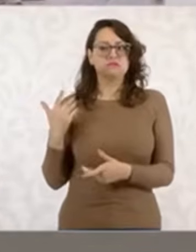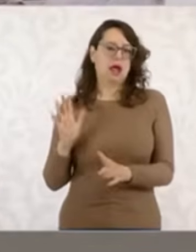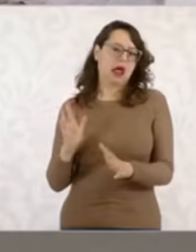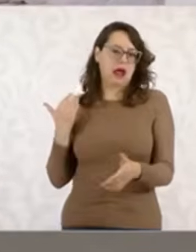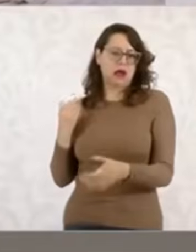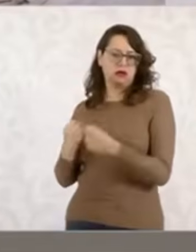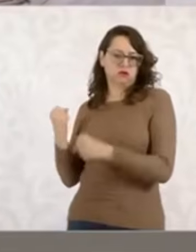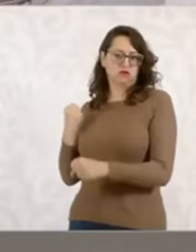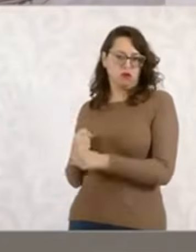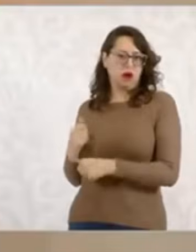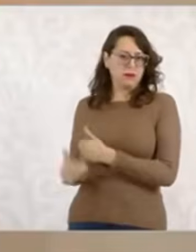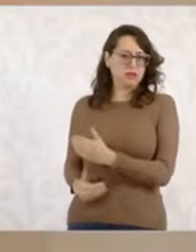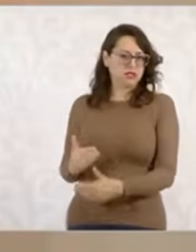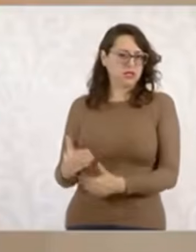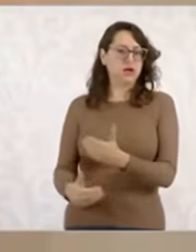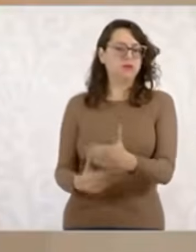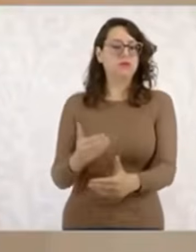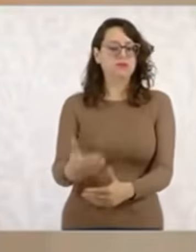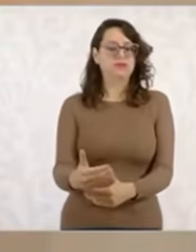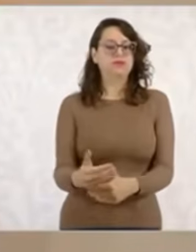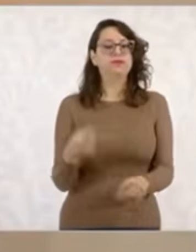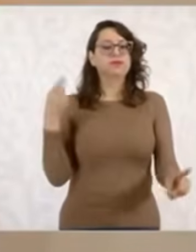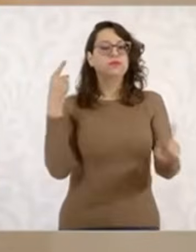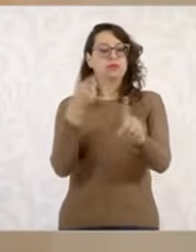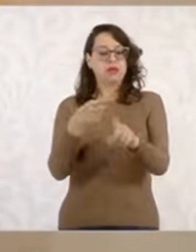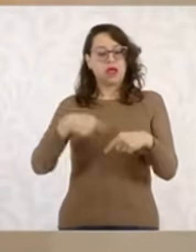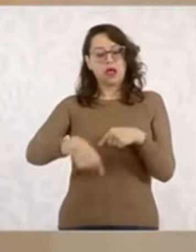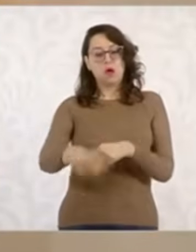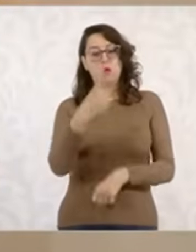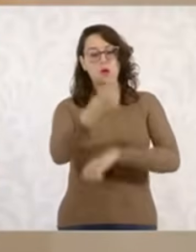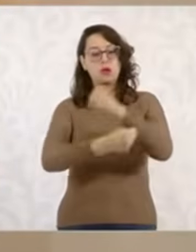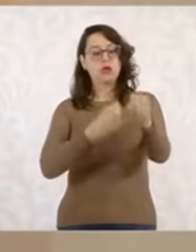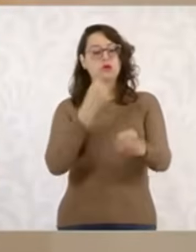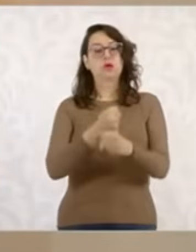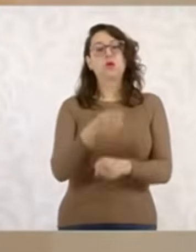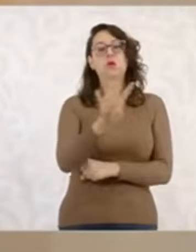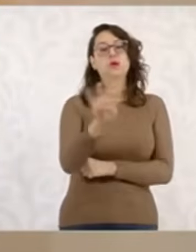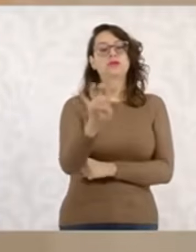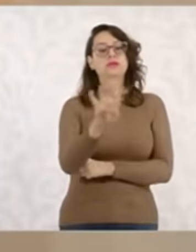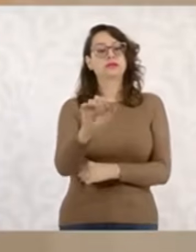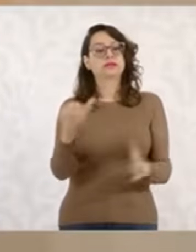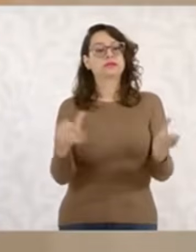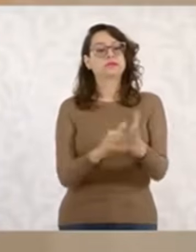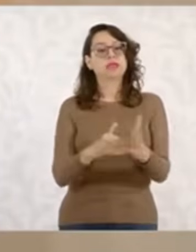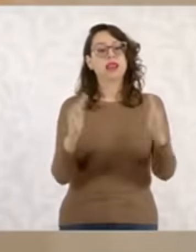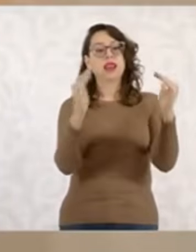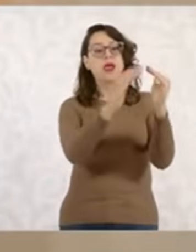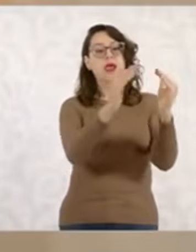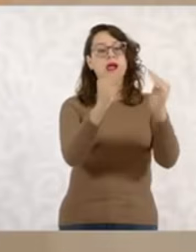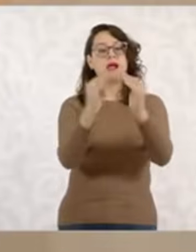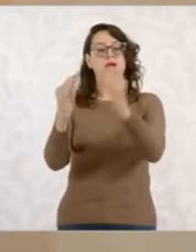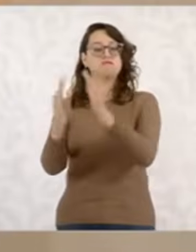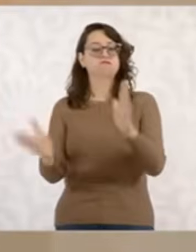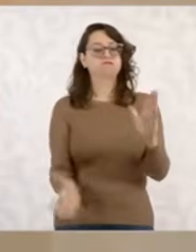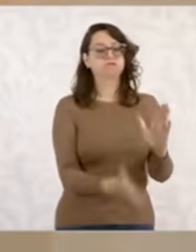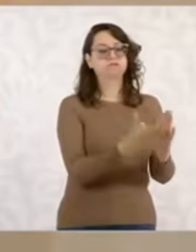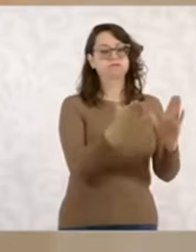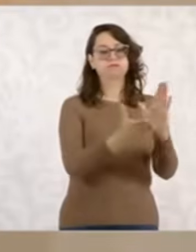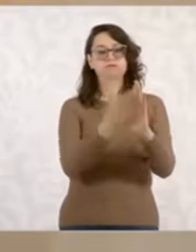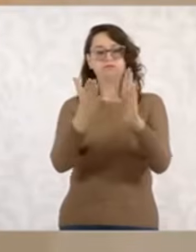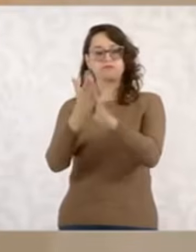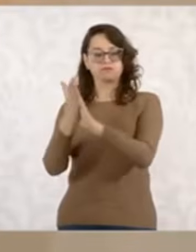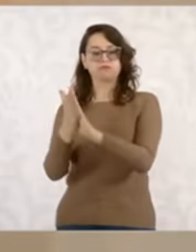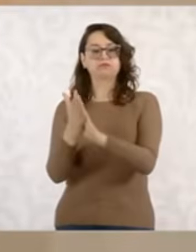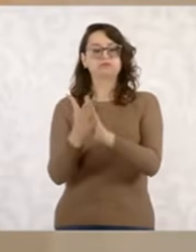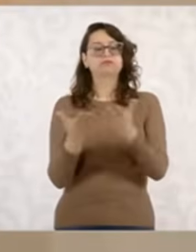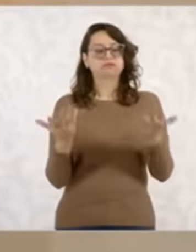la 400.000 viviendas, con lo que llegaremos prácticamente al 50%